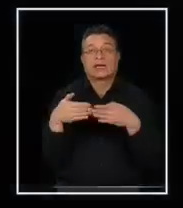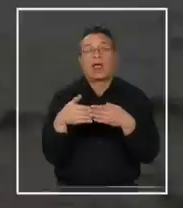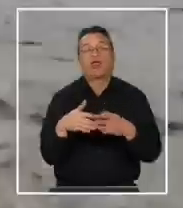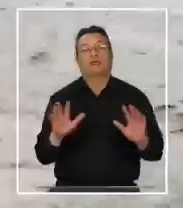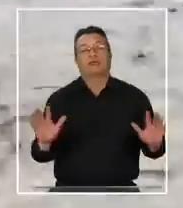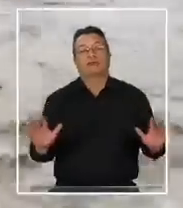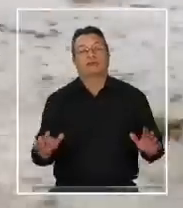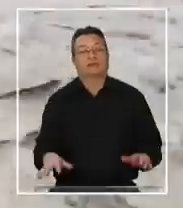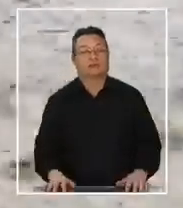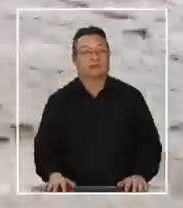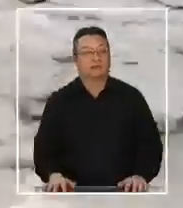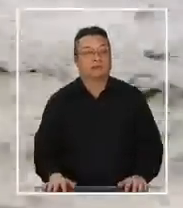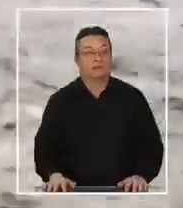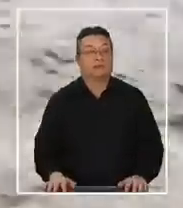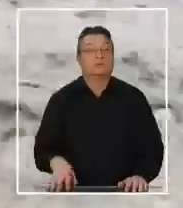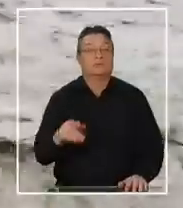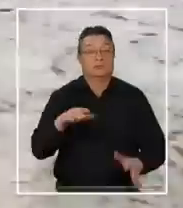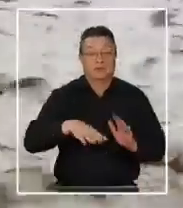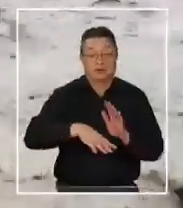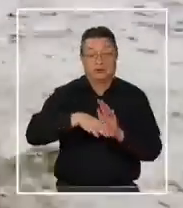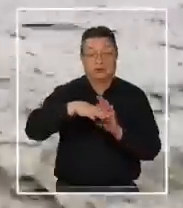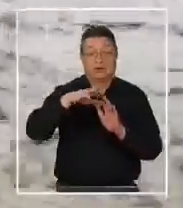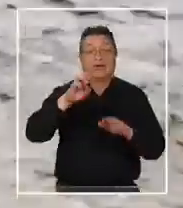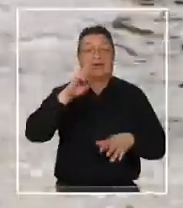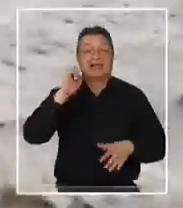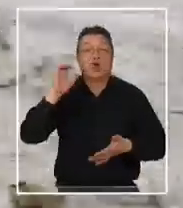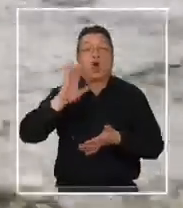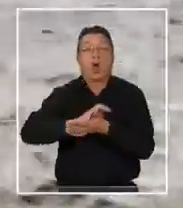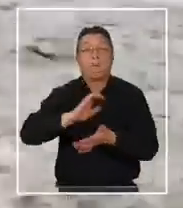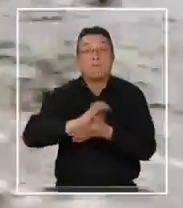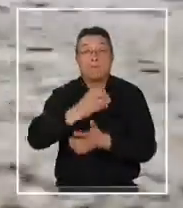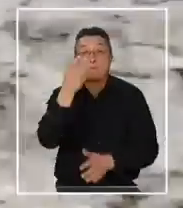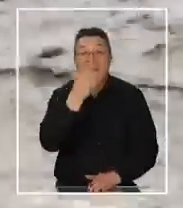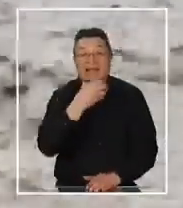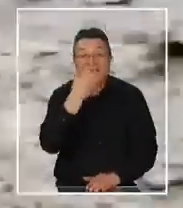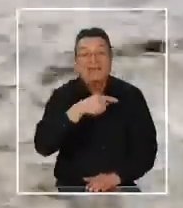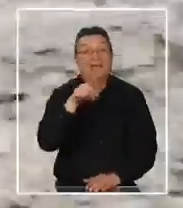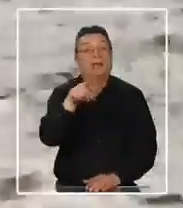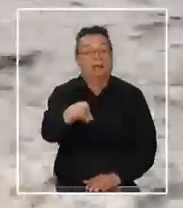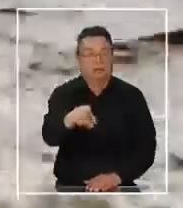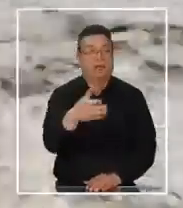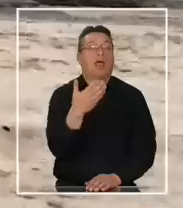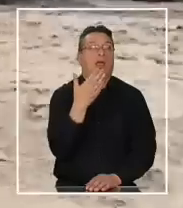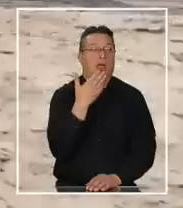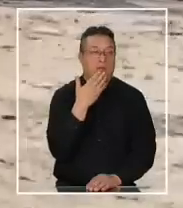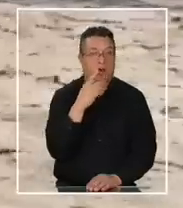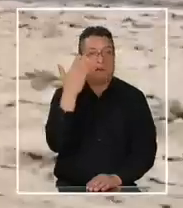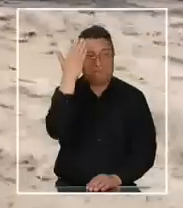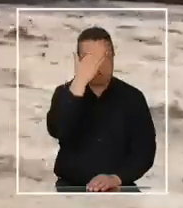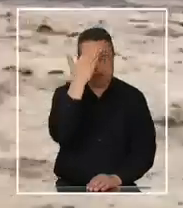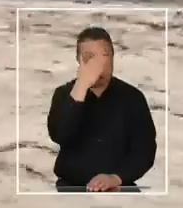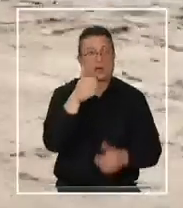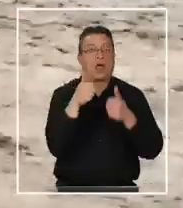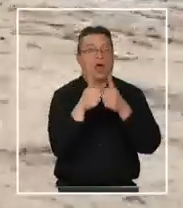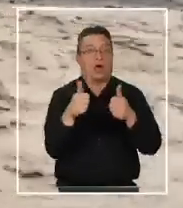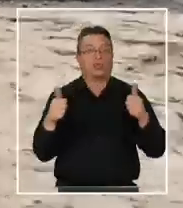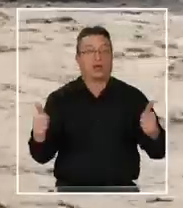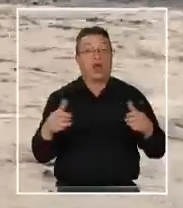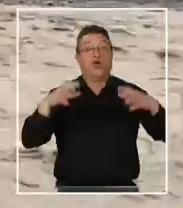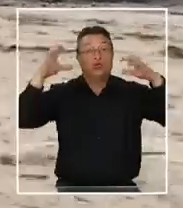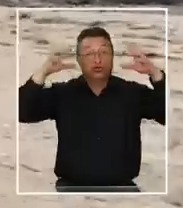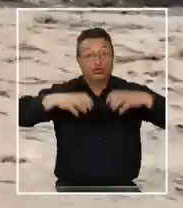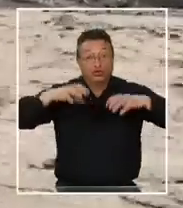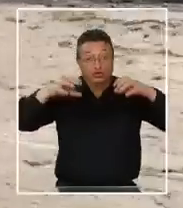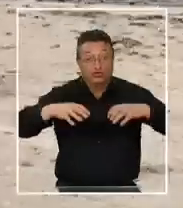paso. La crecida del río Machalí en la zona cordillerana de la región de O'Higgins fue un punto de preocupación para las autoridades. Las